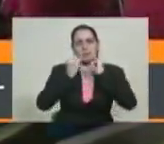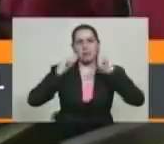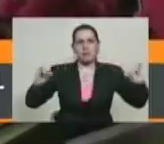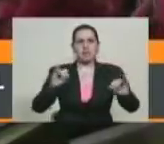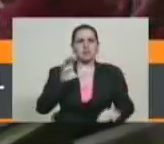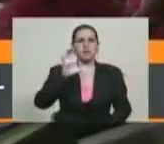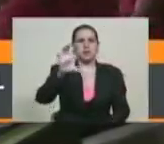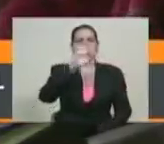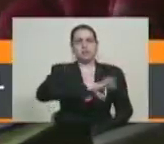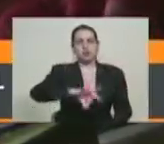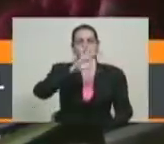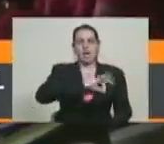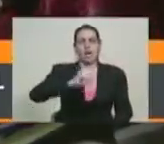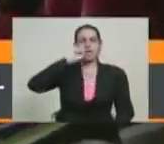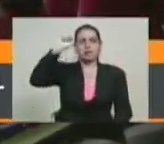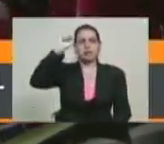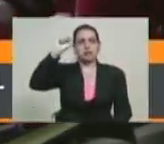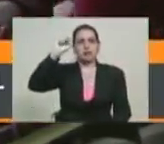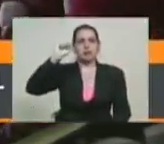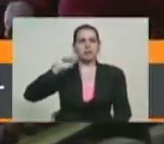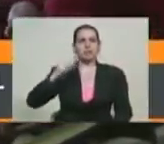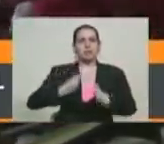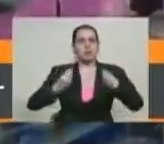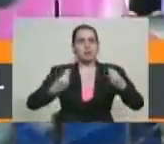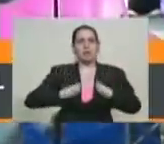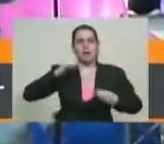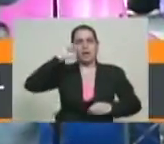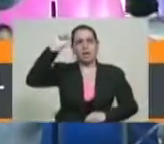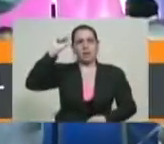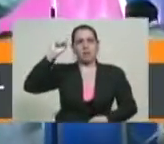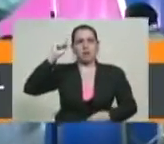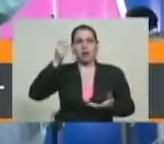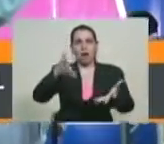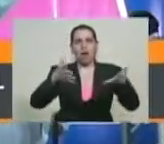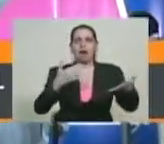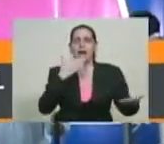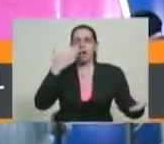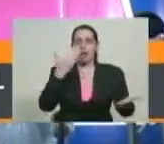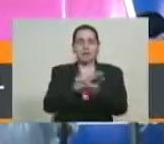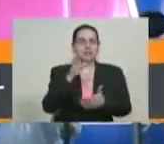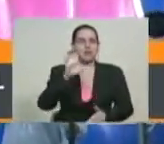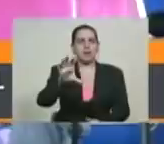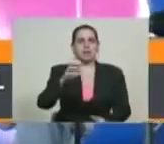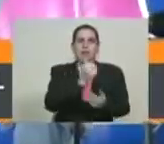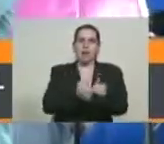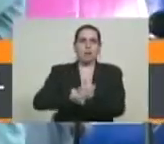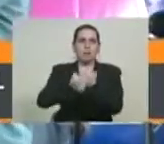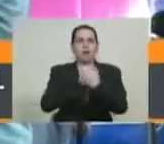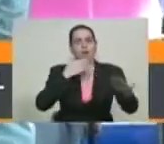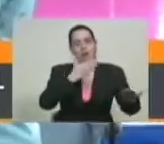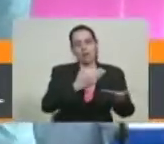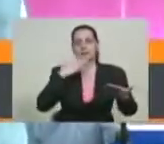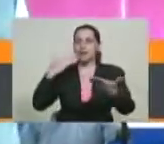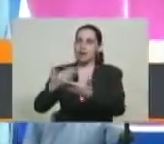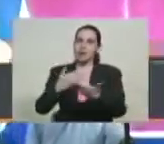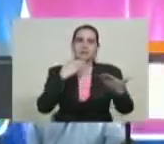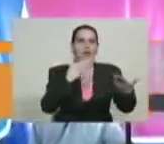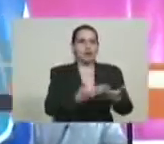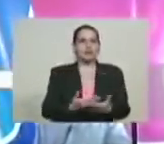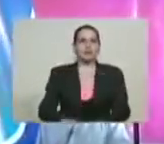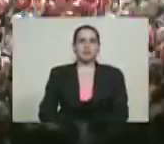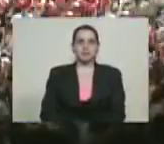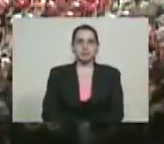¡Independencia y patria socialista! ¡Gracias, patria amada! ¡Gracias! ¡Gracias!